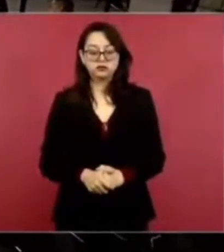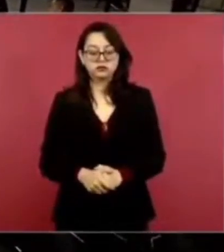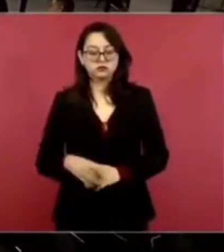a lo mejor a que yo me fuera,